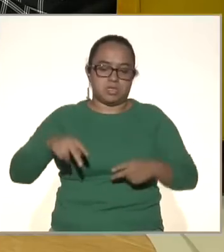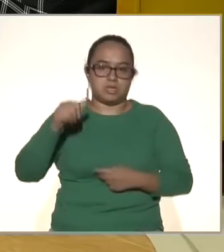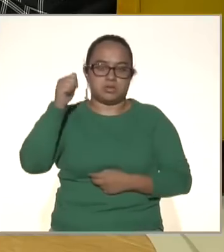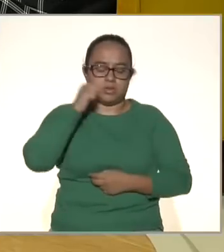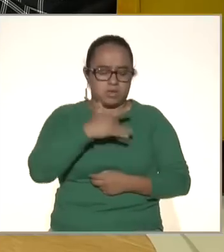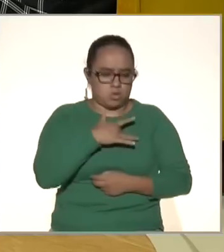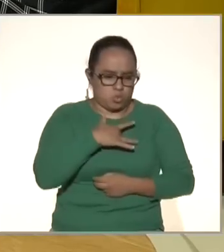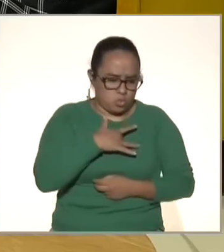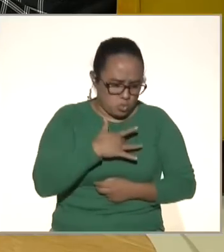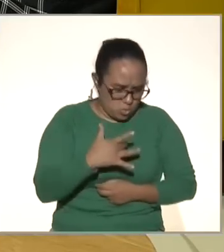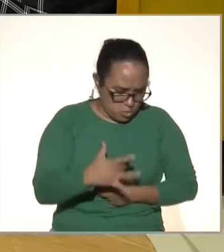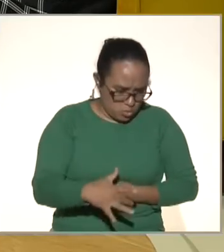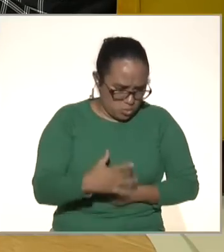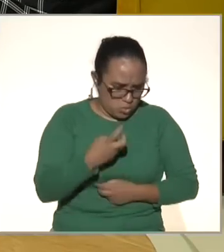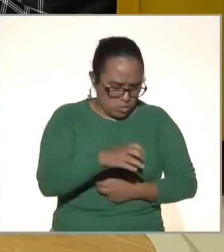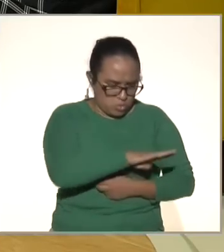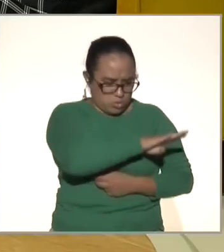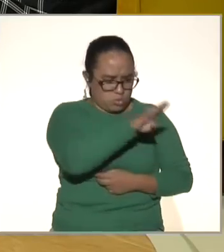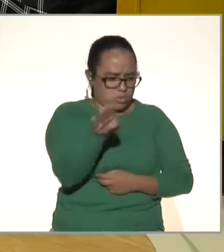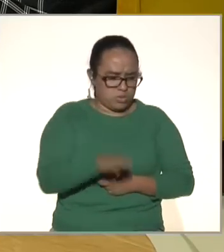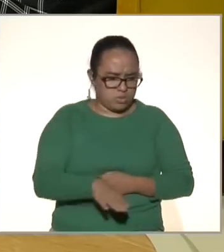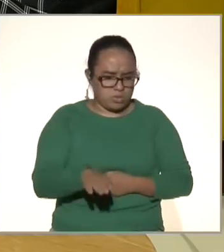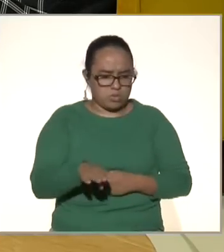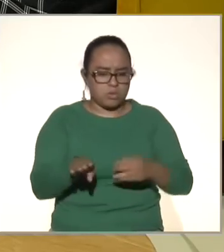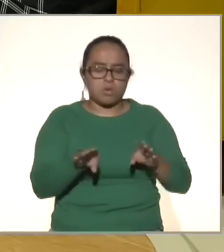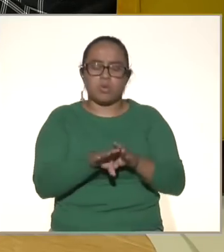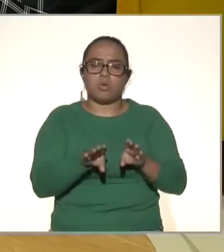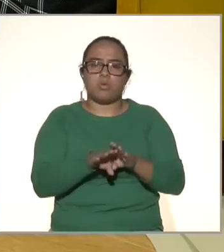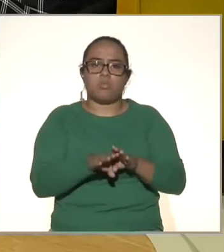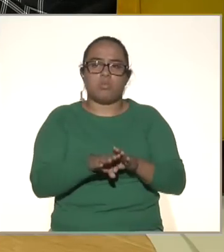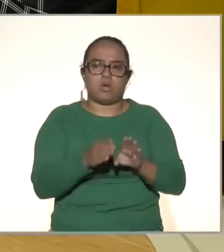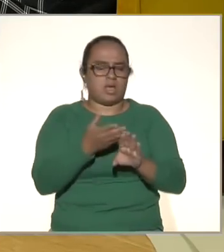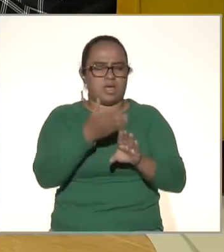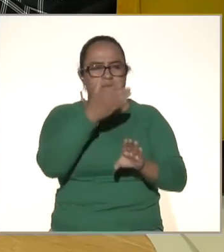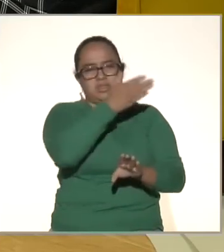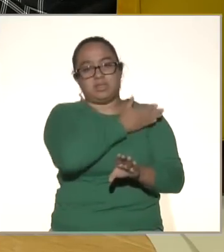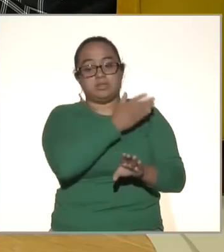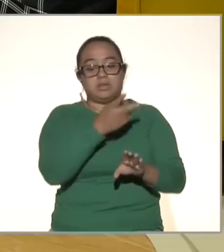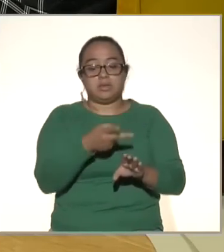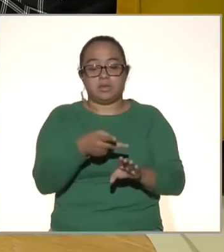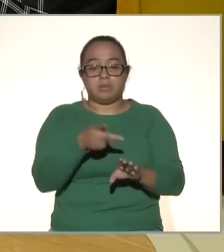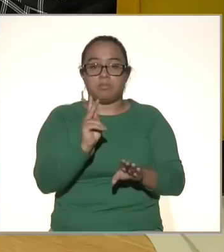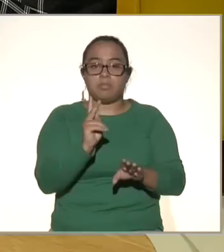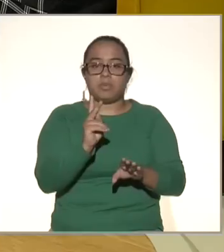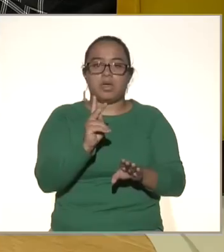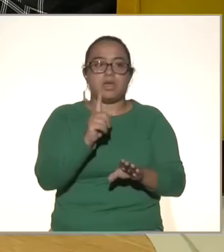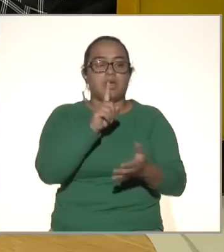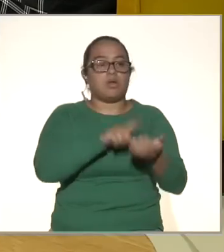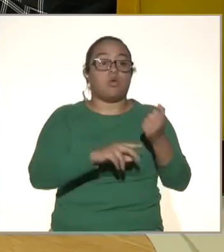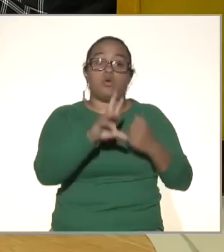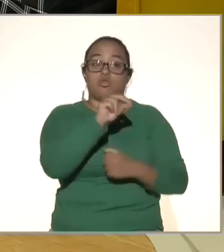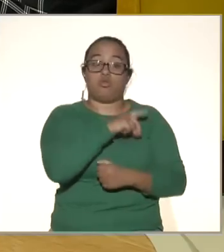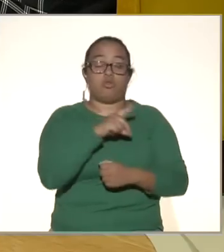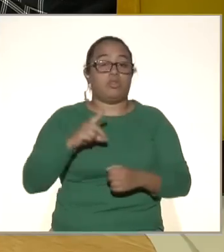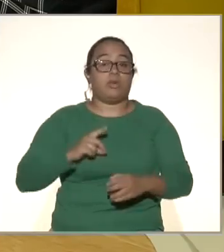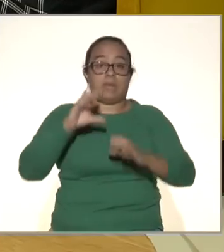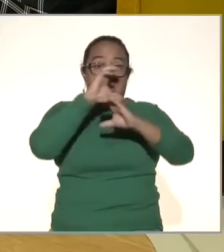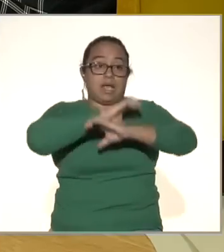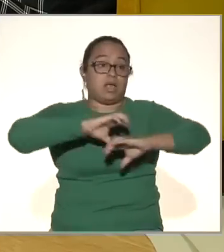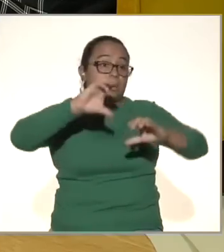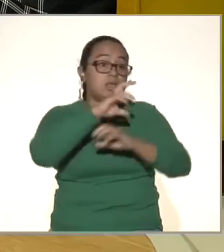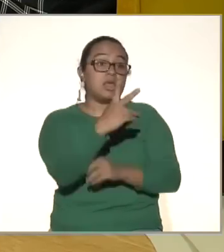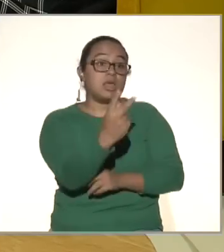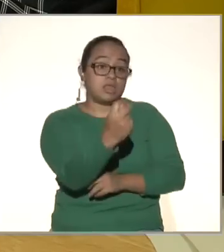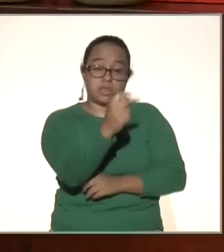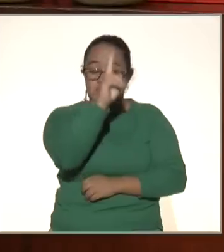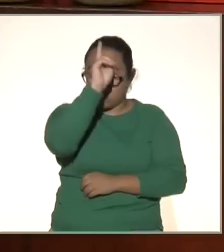el duelo como una, no debía antes, ahora no, pero antes no se debían oír canciones, no se debía ver la